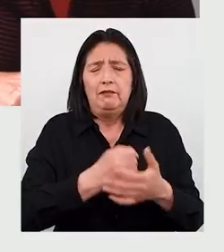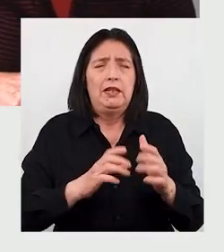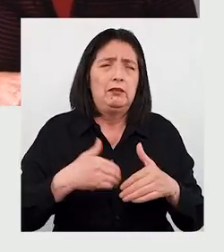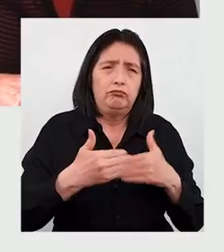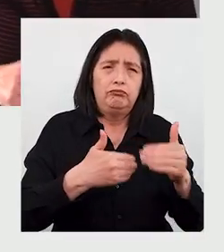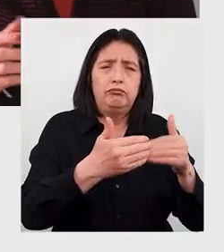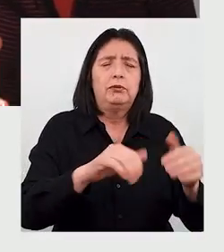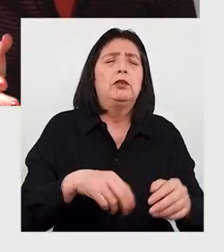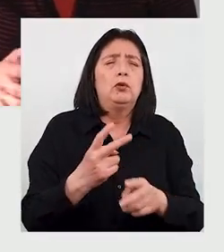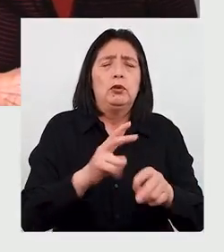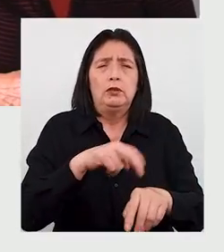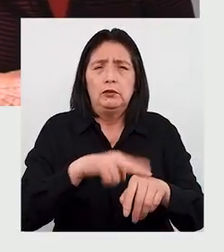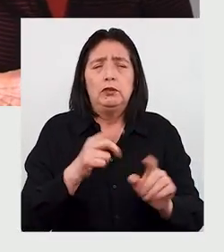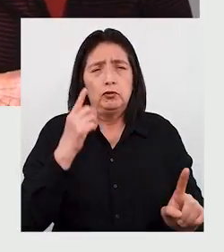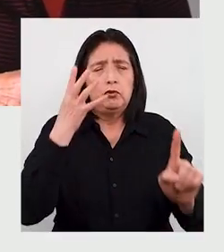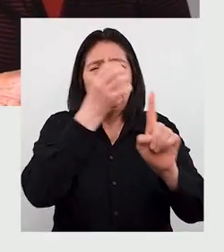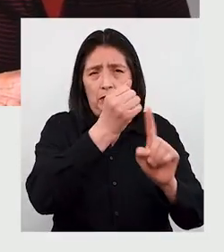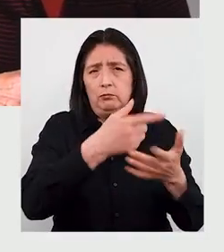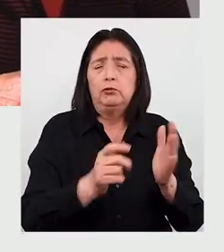la sostenibilidad y los objetivos de